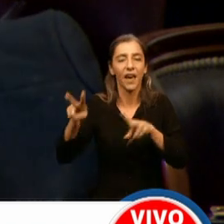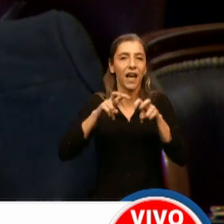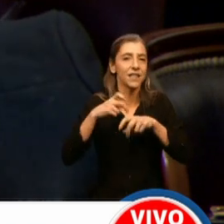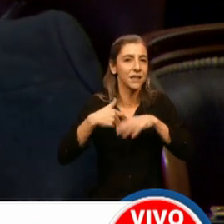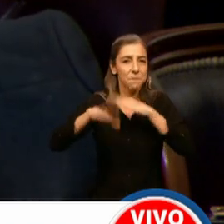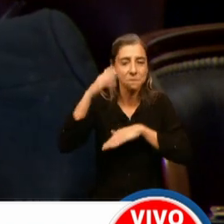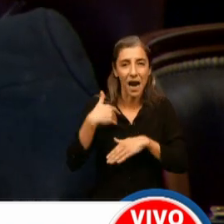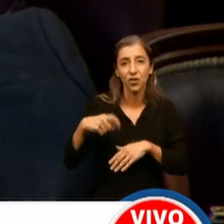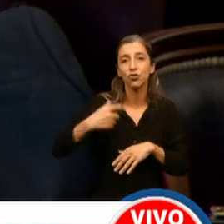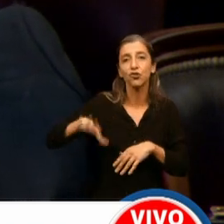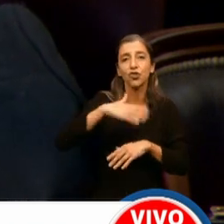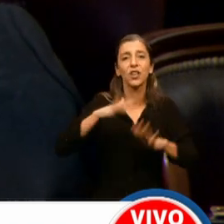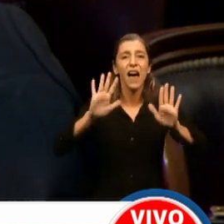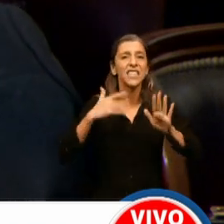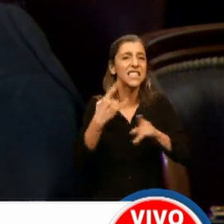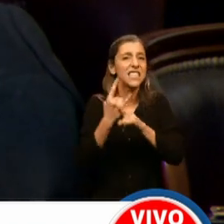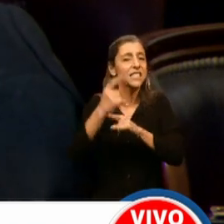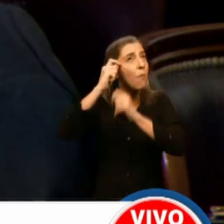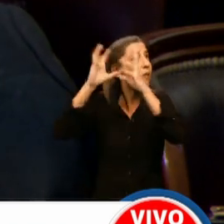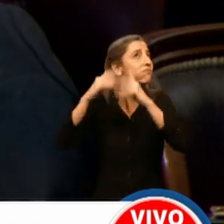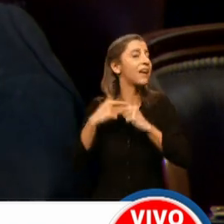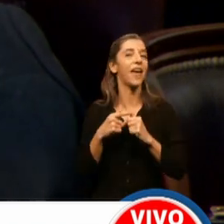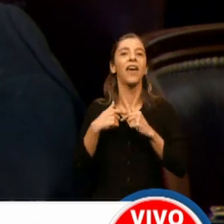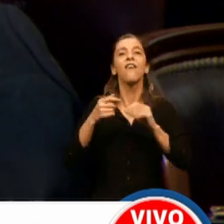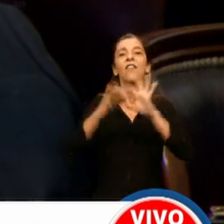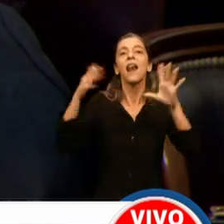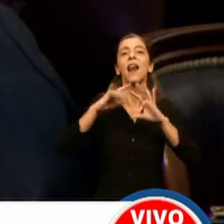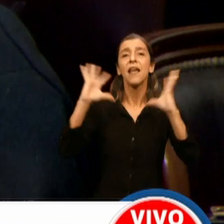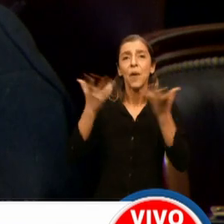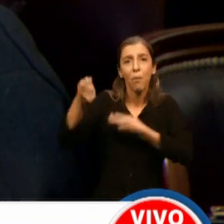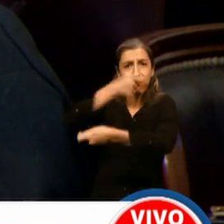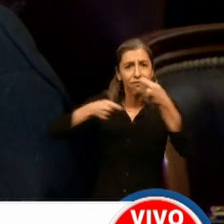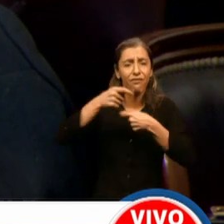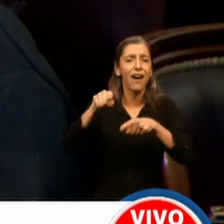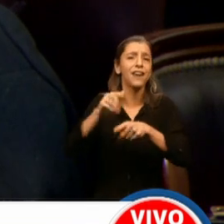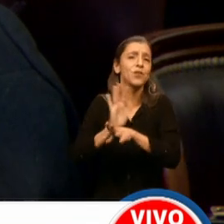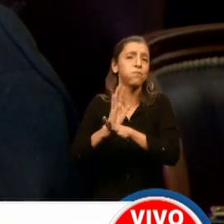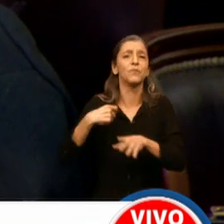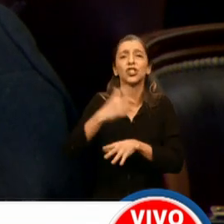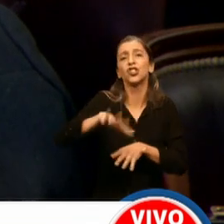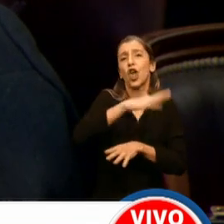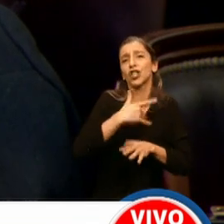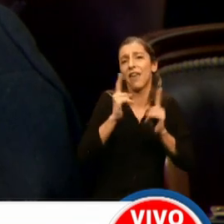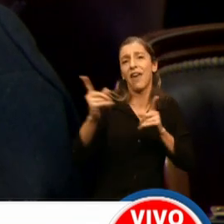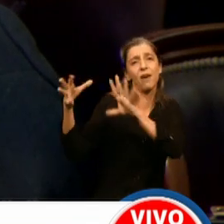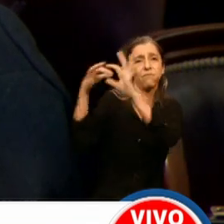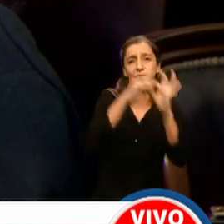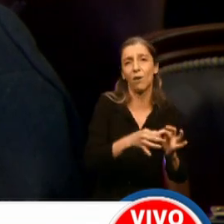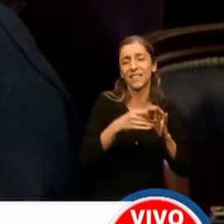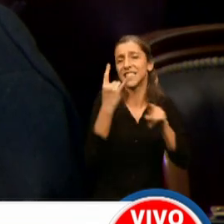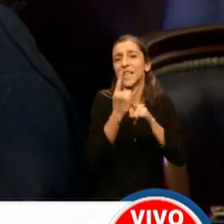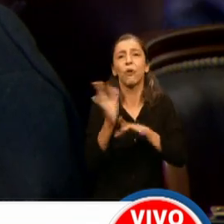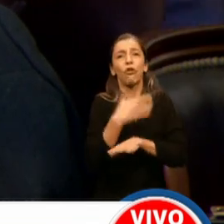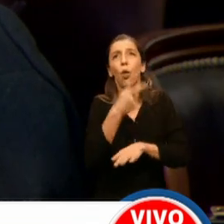en la cual las formaciones ideológicas del neoliberalismo han hecho que no quede espacio social se descarta utilizar casi todo se